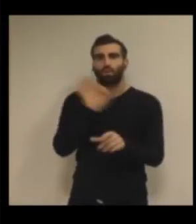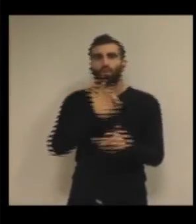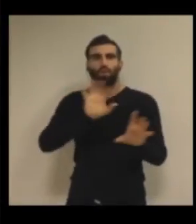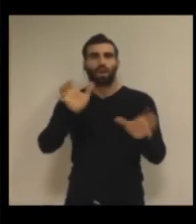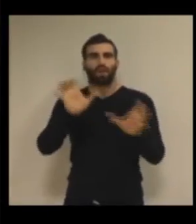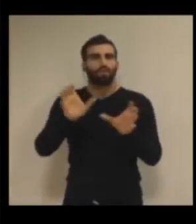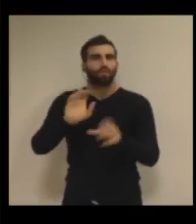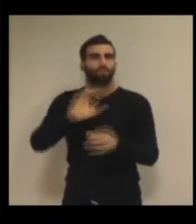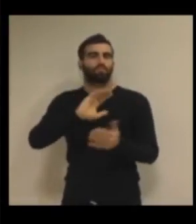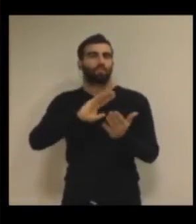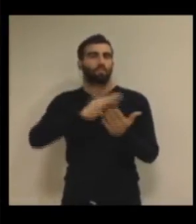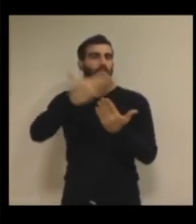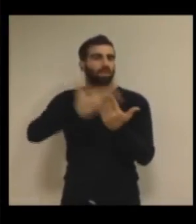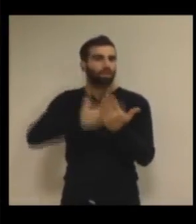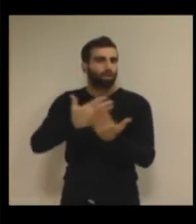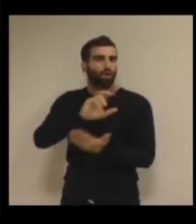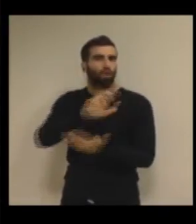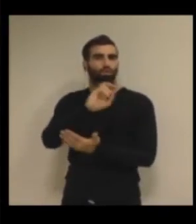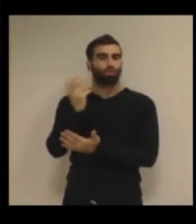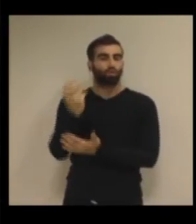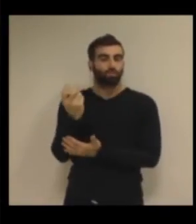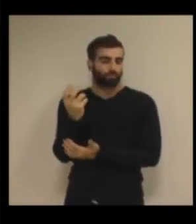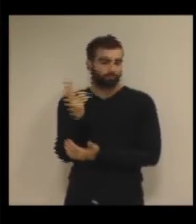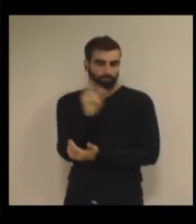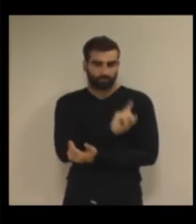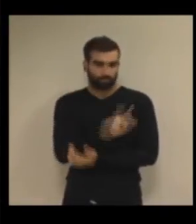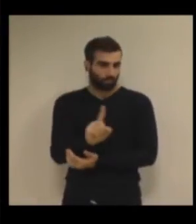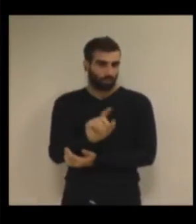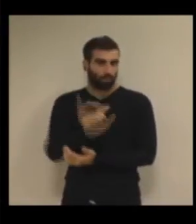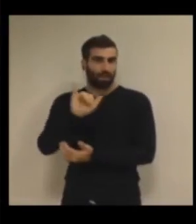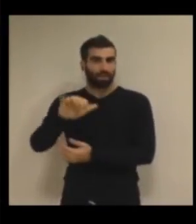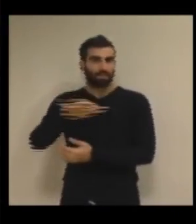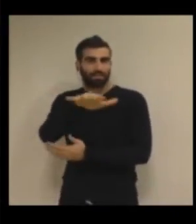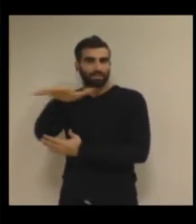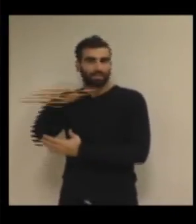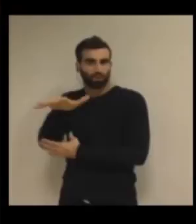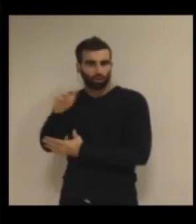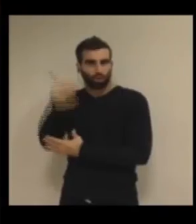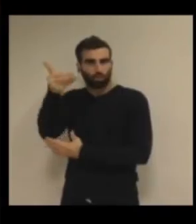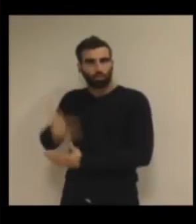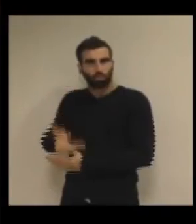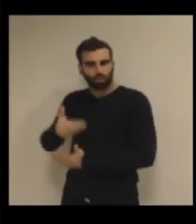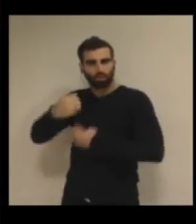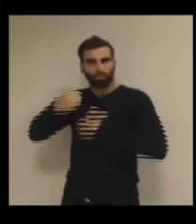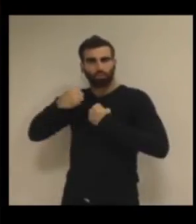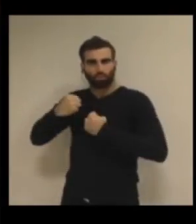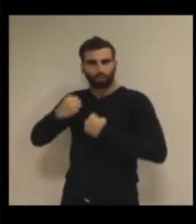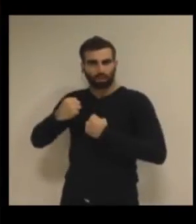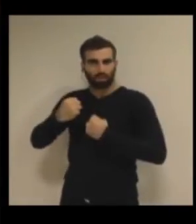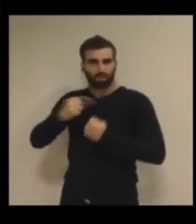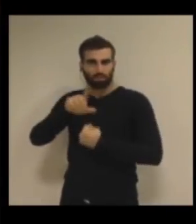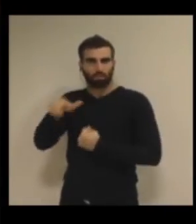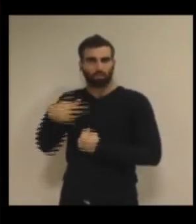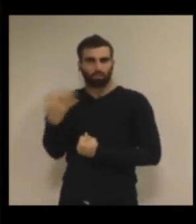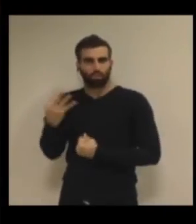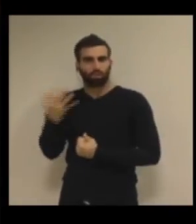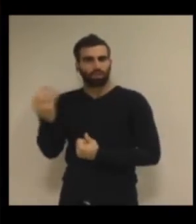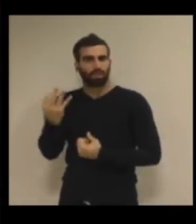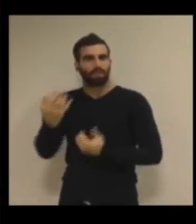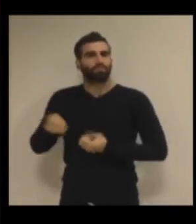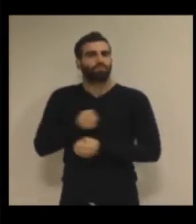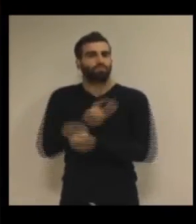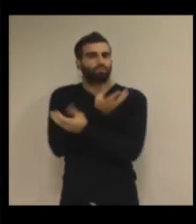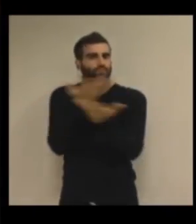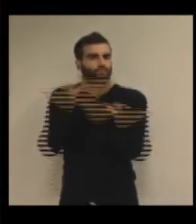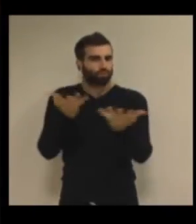eso tenéis un sector teóricamente cohesionado, teóricamente fuerte, teóricamente robusto, y esa quizá